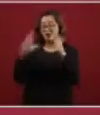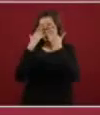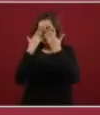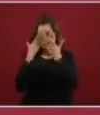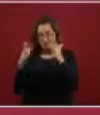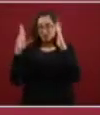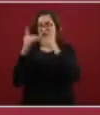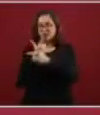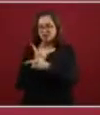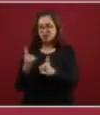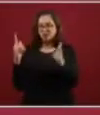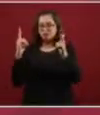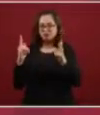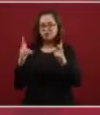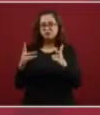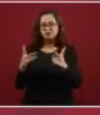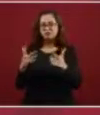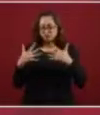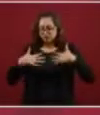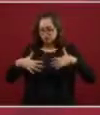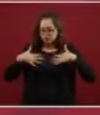surcían sus uniformes,